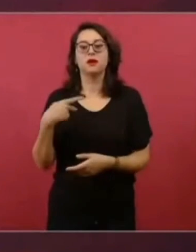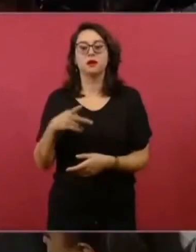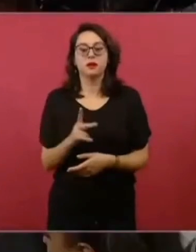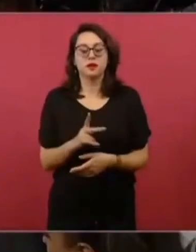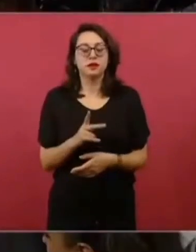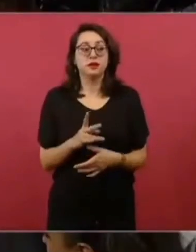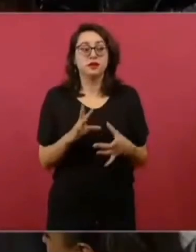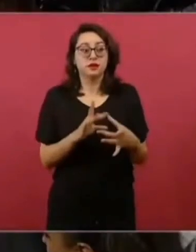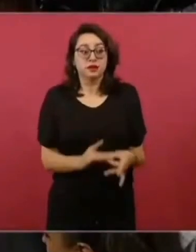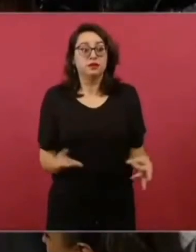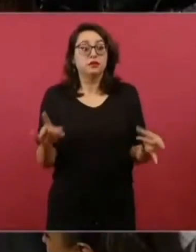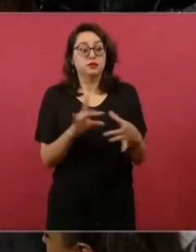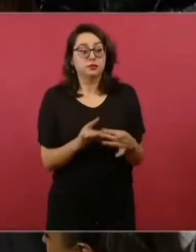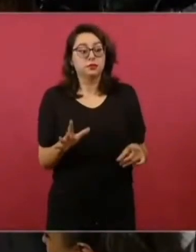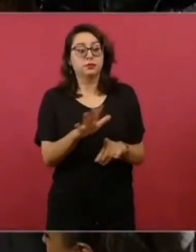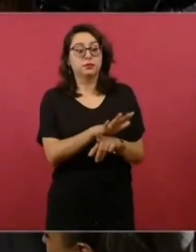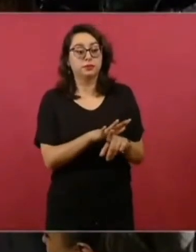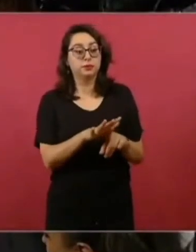convencerlos